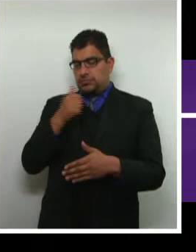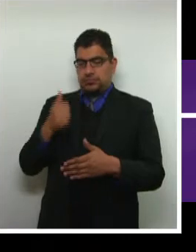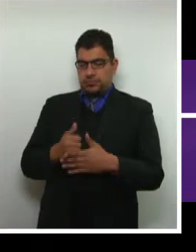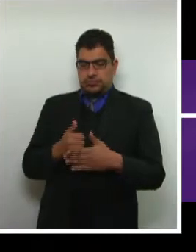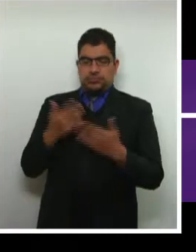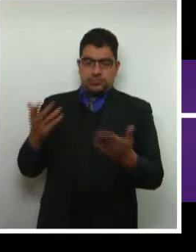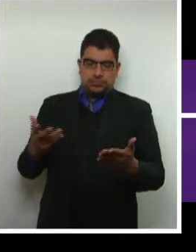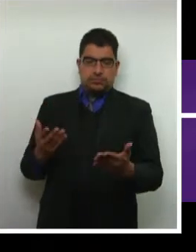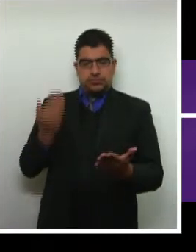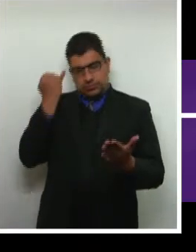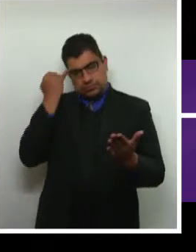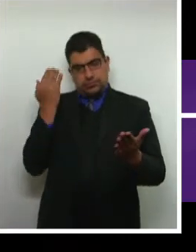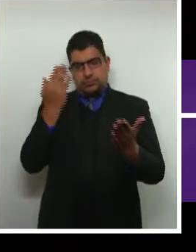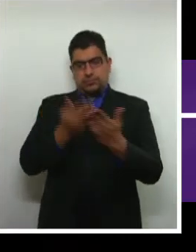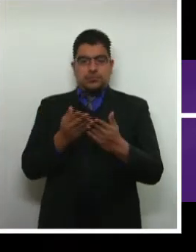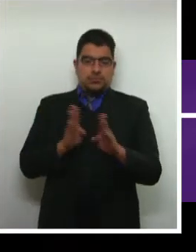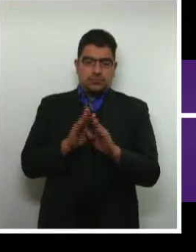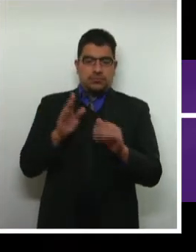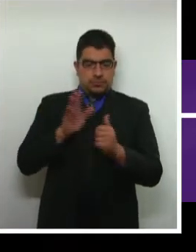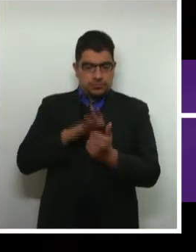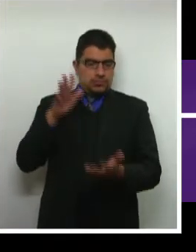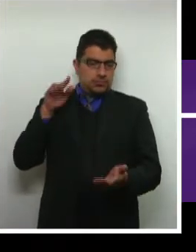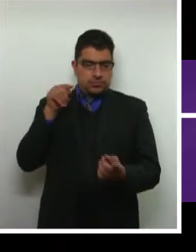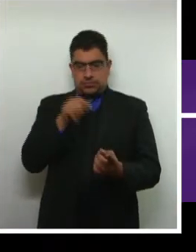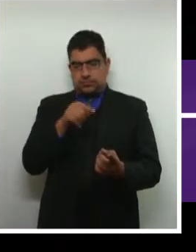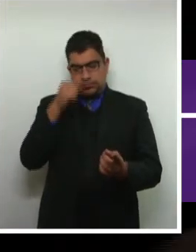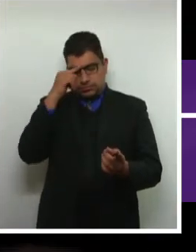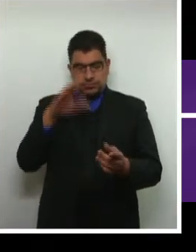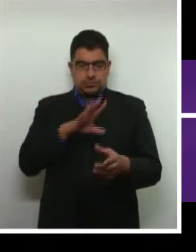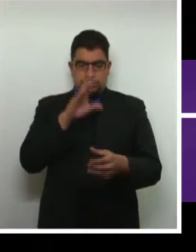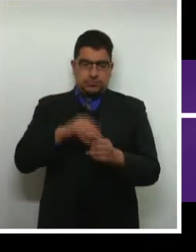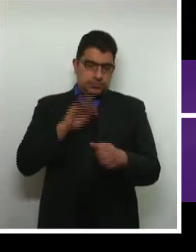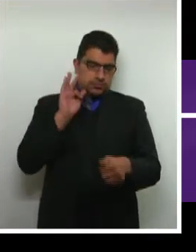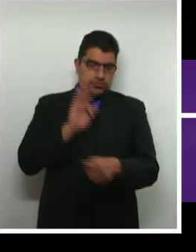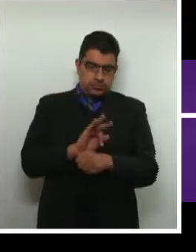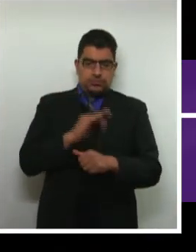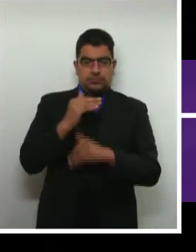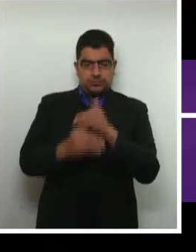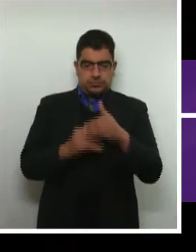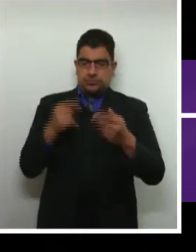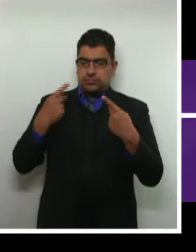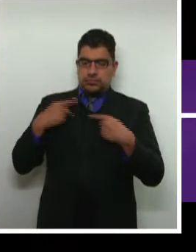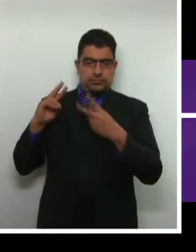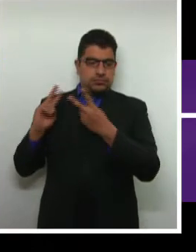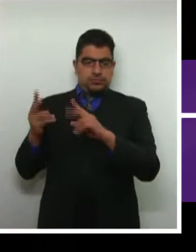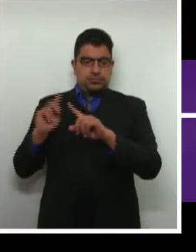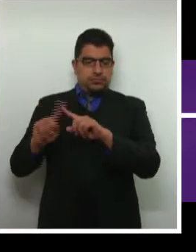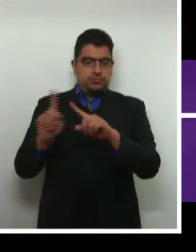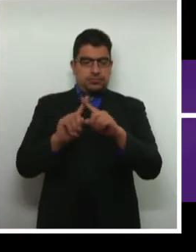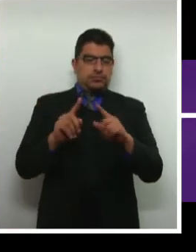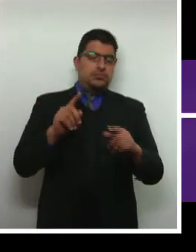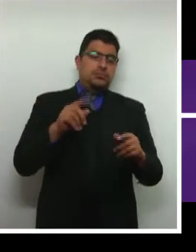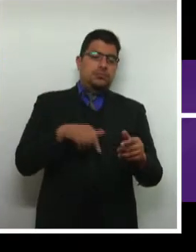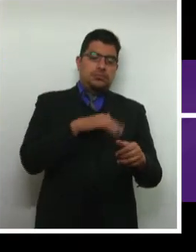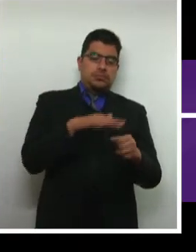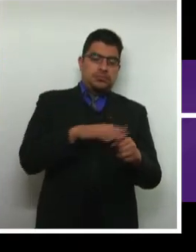Nuestra propuesta básicamente era darle la mayor cobertura posible porque ha sido una lucha de los vecinos. Vivo en la